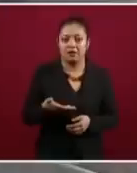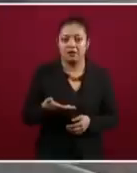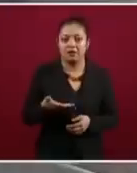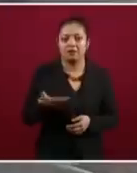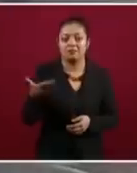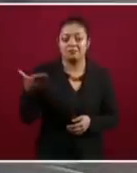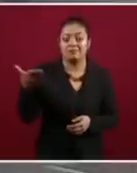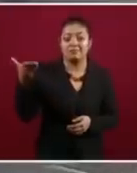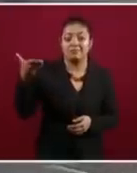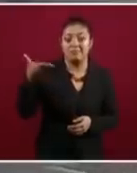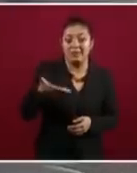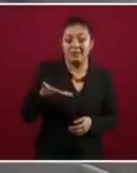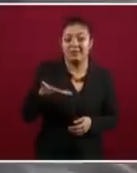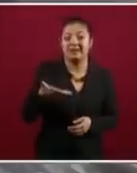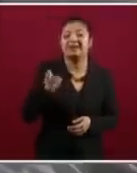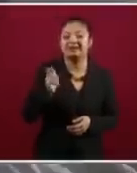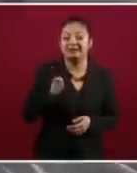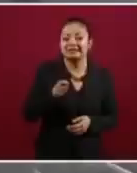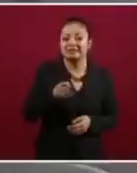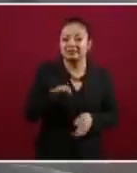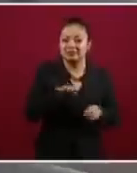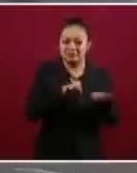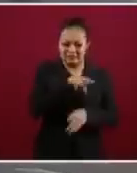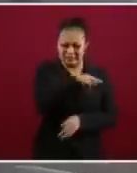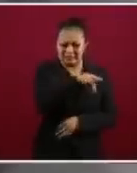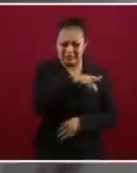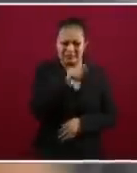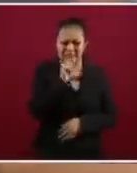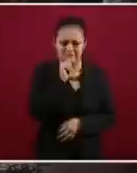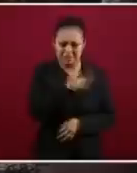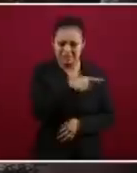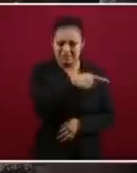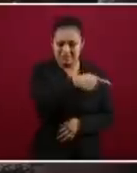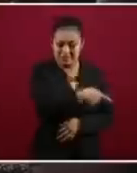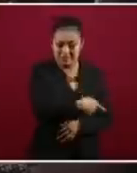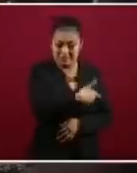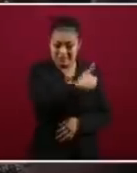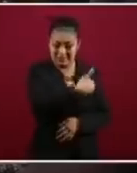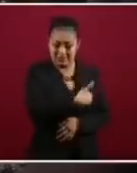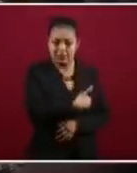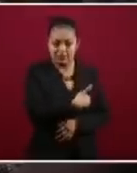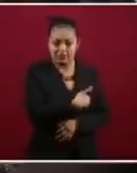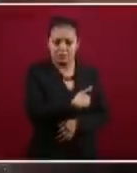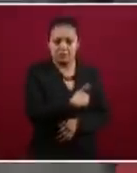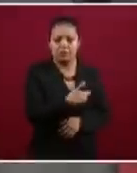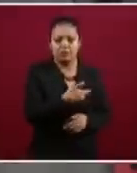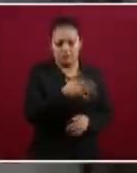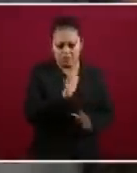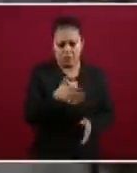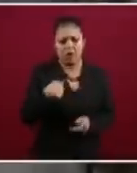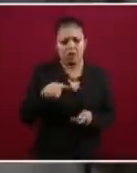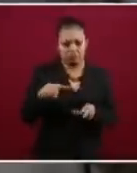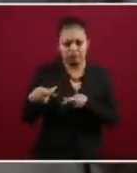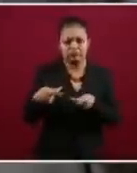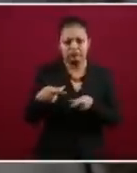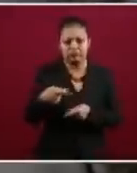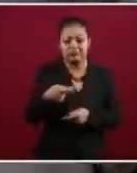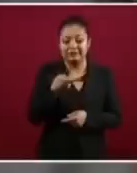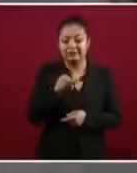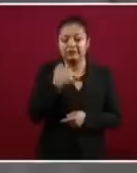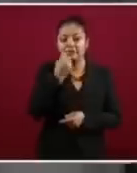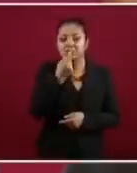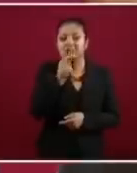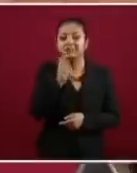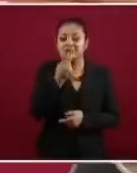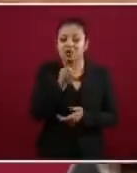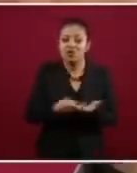tuvo que ver con lo laboral, con lo que estás planteando. Entonces, es un doble compromiso. No lo hacemos